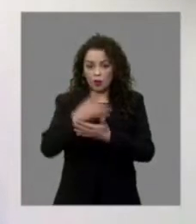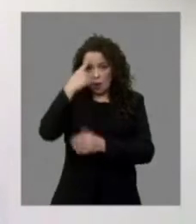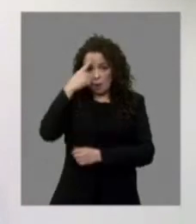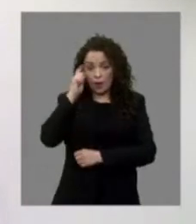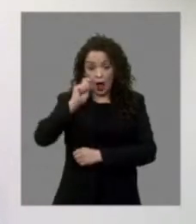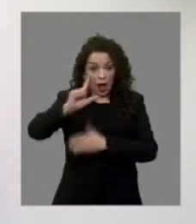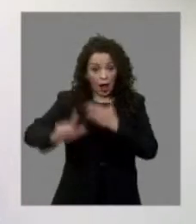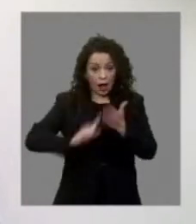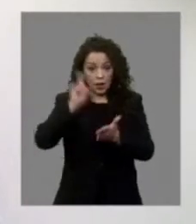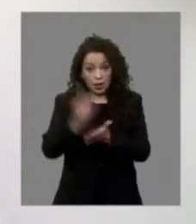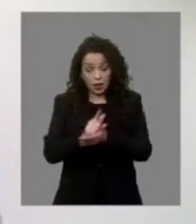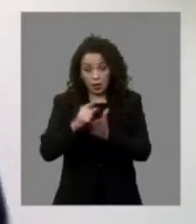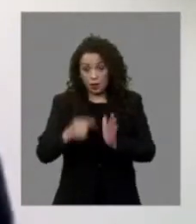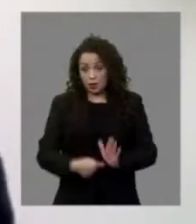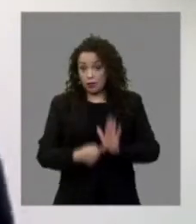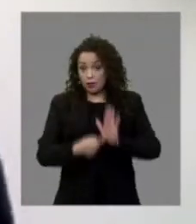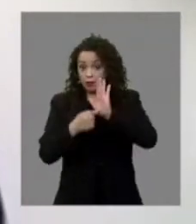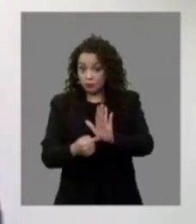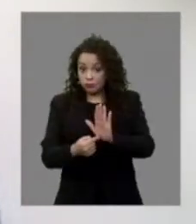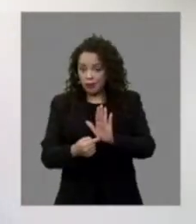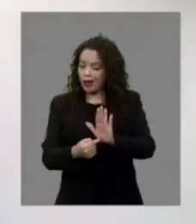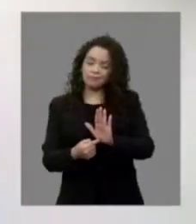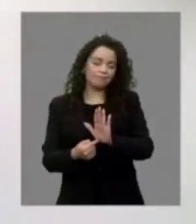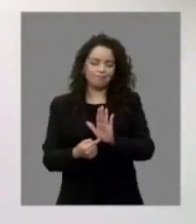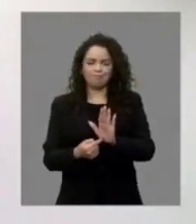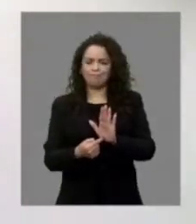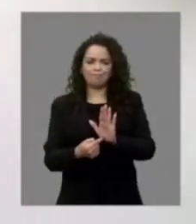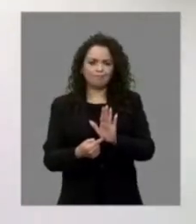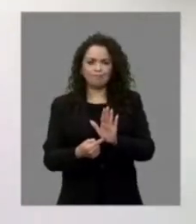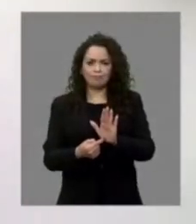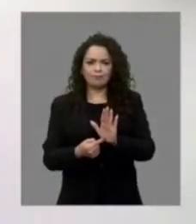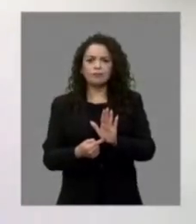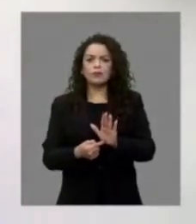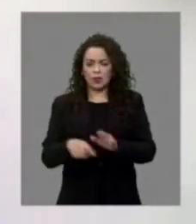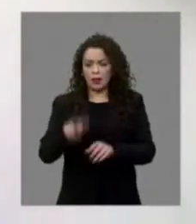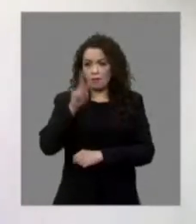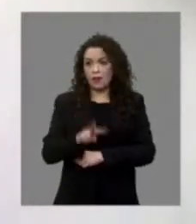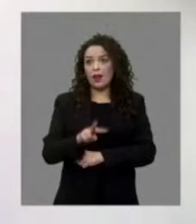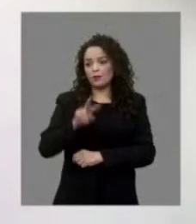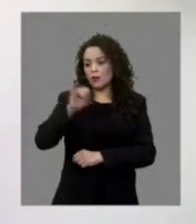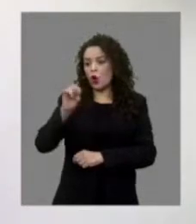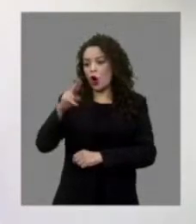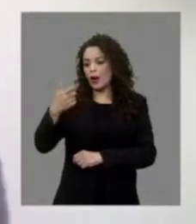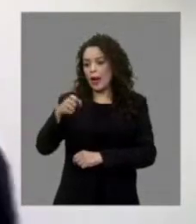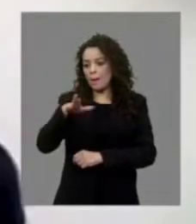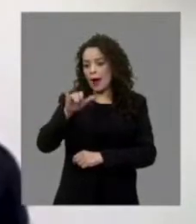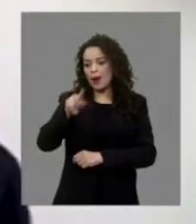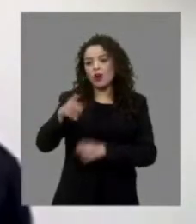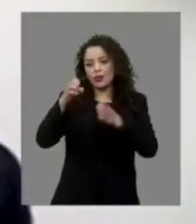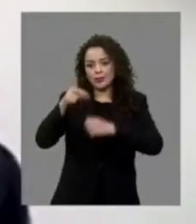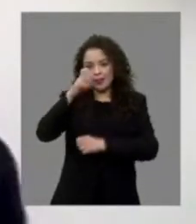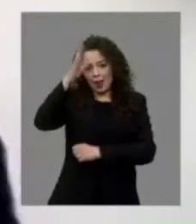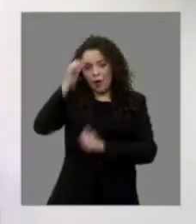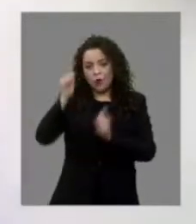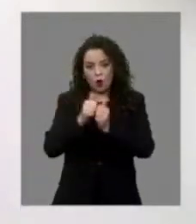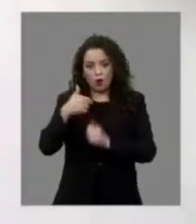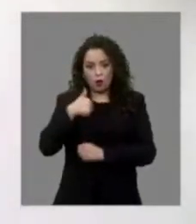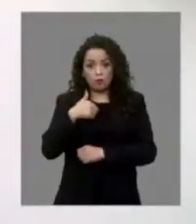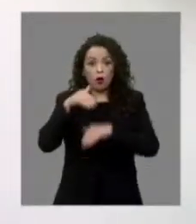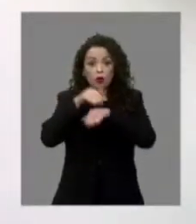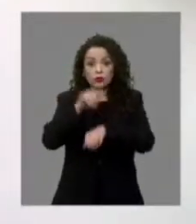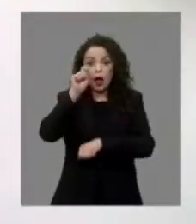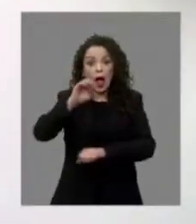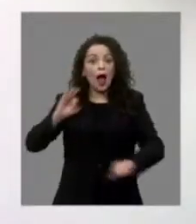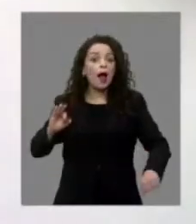disposiciones legales, que también es un reto, Jorge Mario, estarás de acuerdo conmigo, en cuanto al amparo y